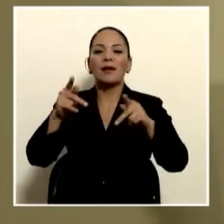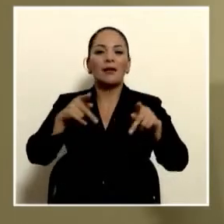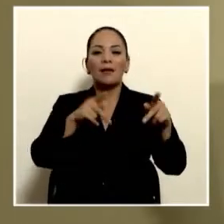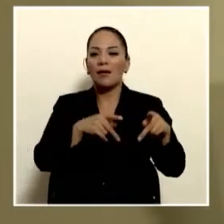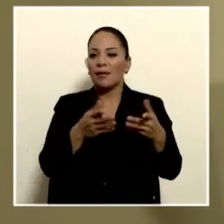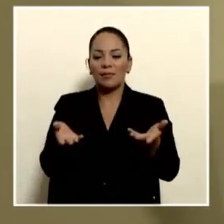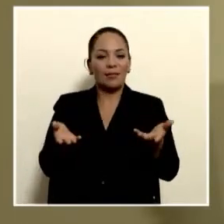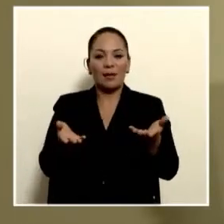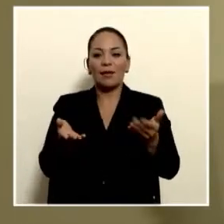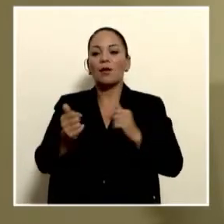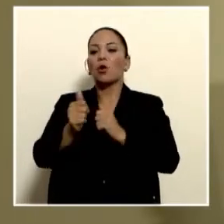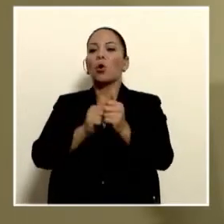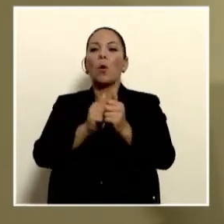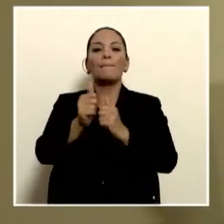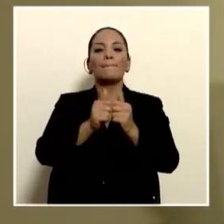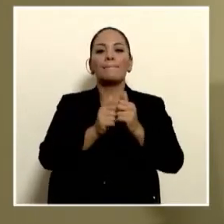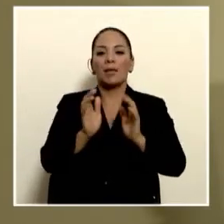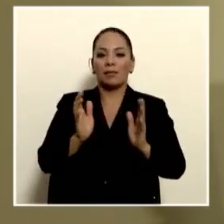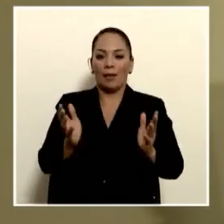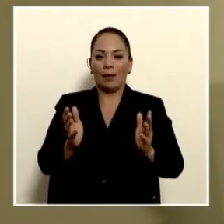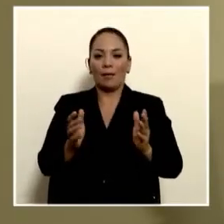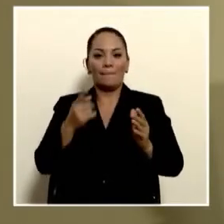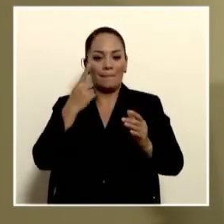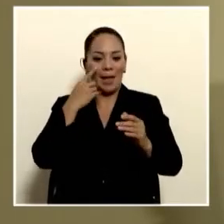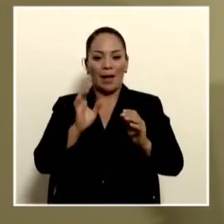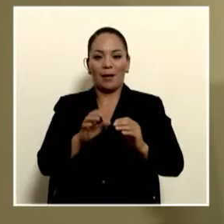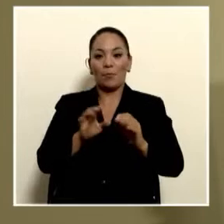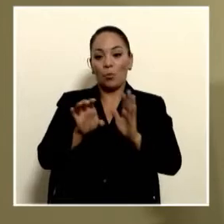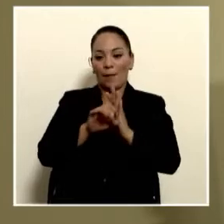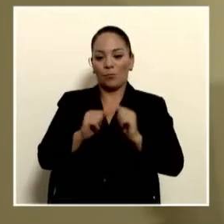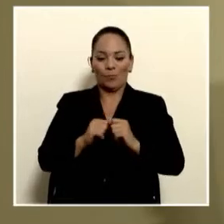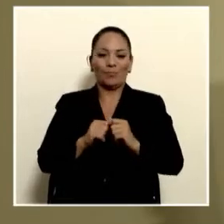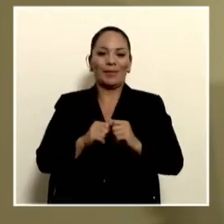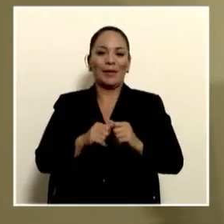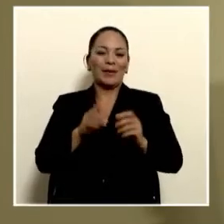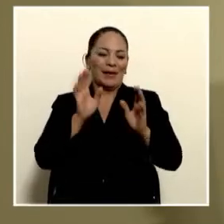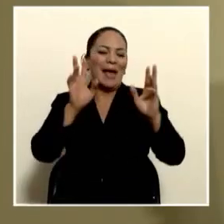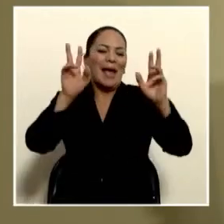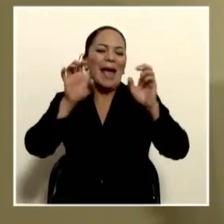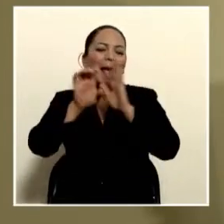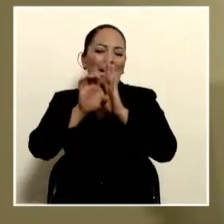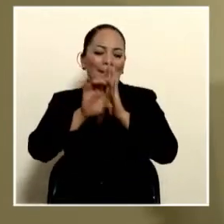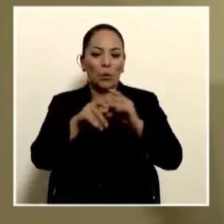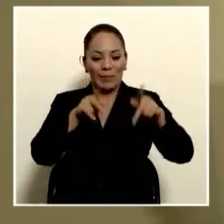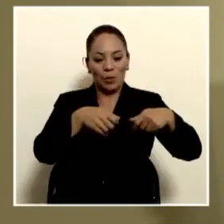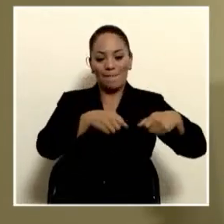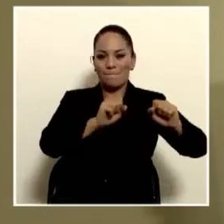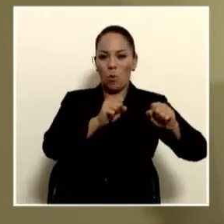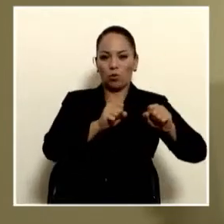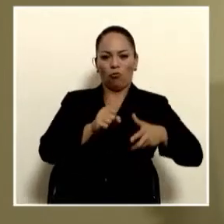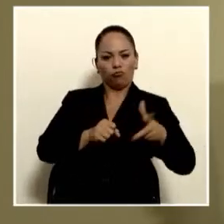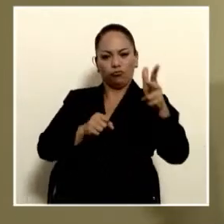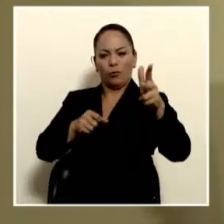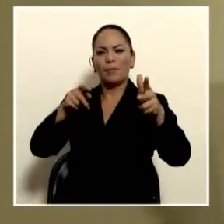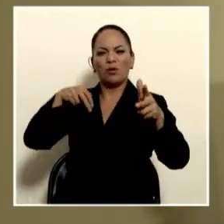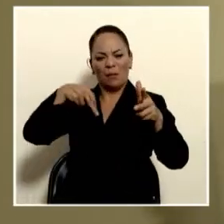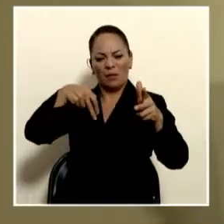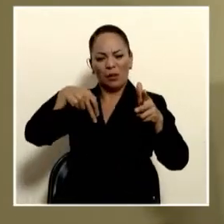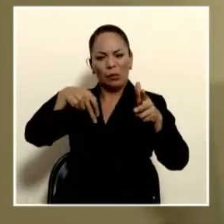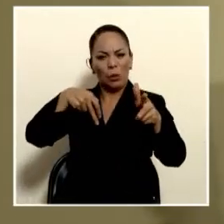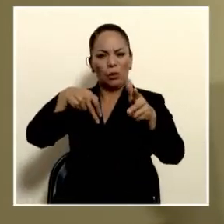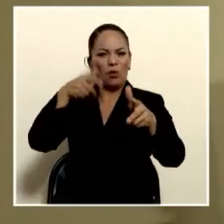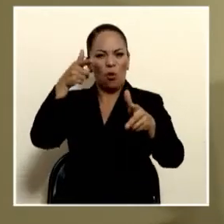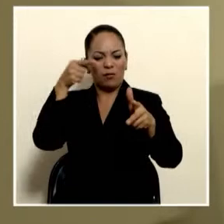que compita en moto en la carrera y otros a pie. Y eso era lo que teníamos. Entonces nosotros lo que estamos